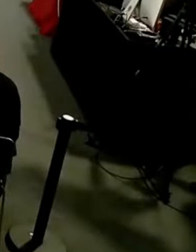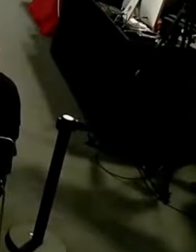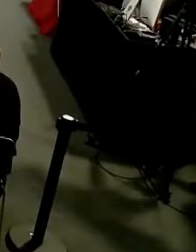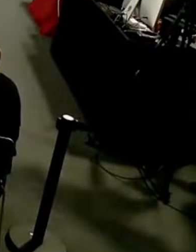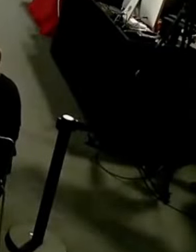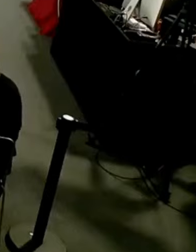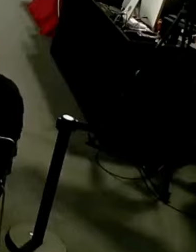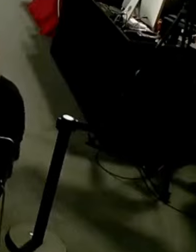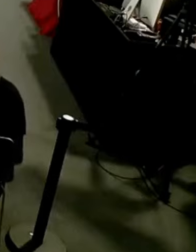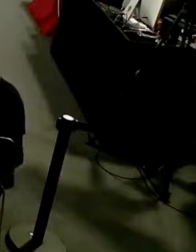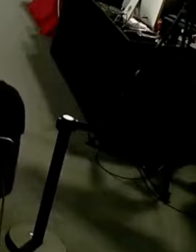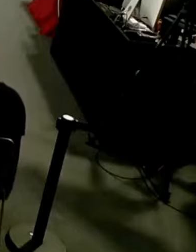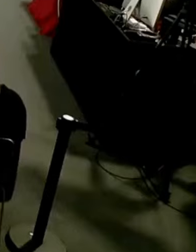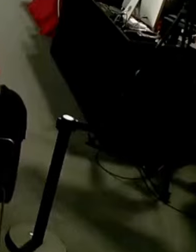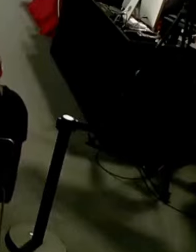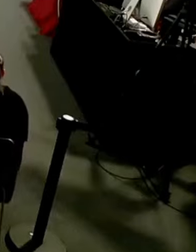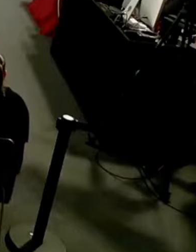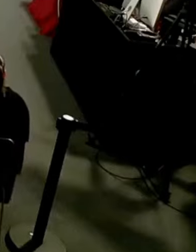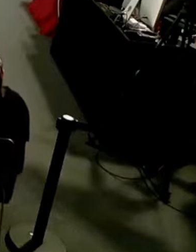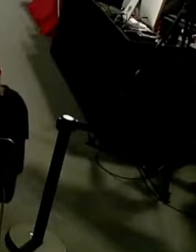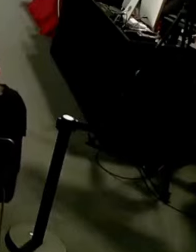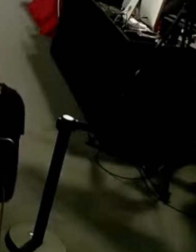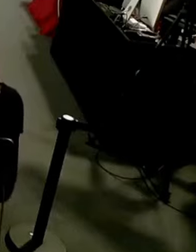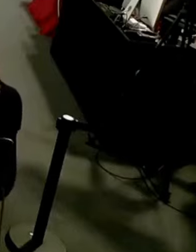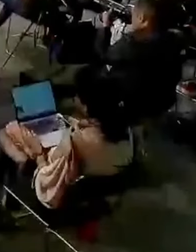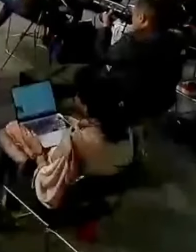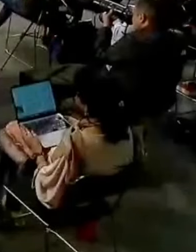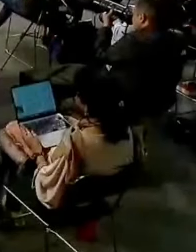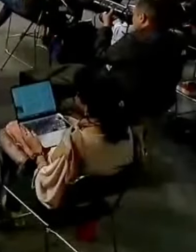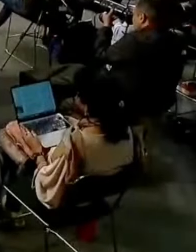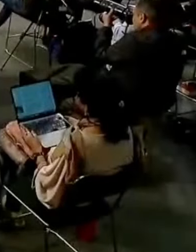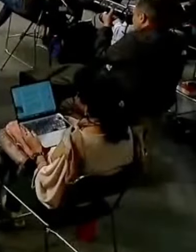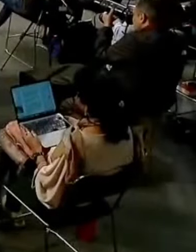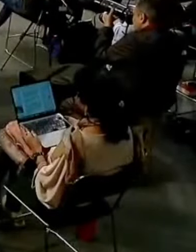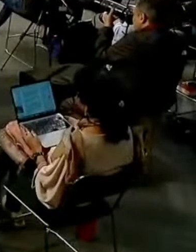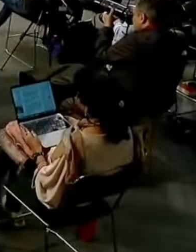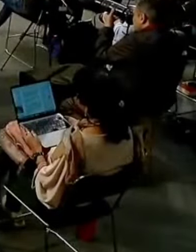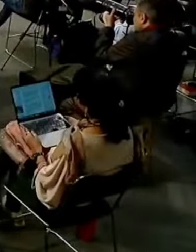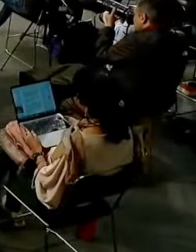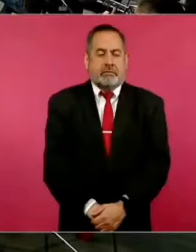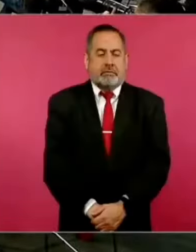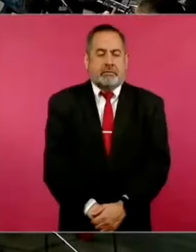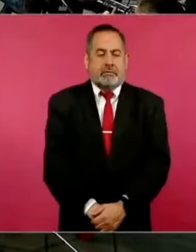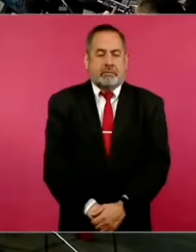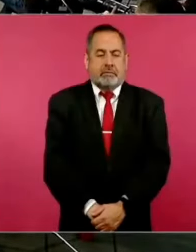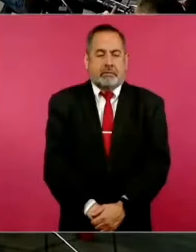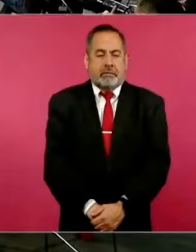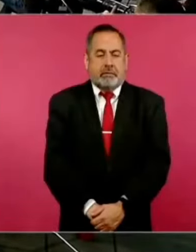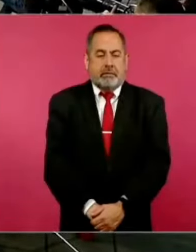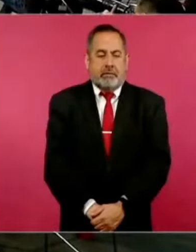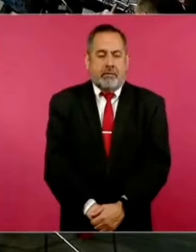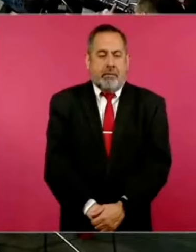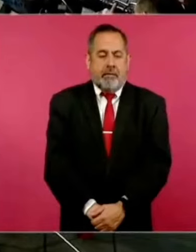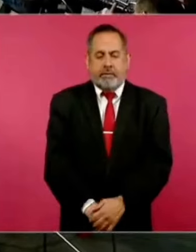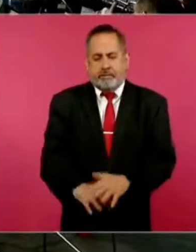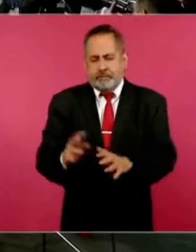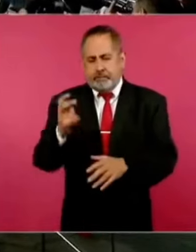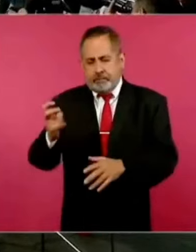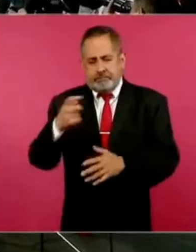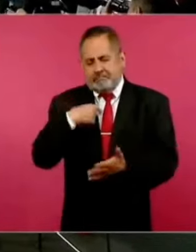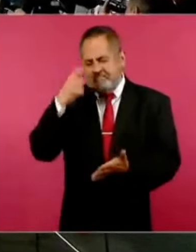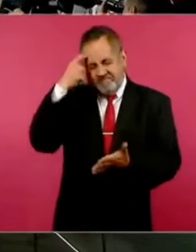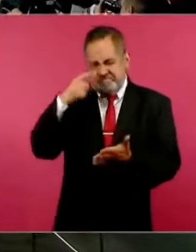Ya, ahí nomás. Pues eso es lo que está sucediendo. Solo para redondear la pregunta. No creo yo que se